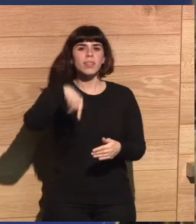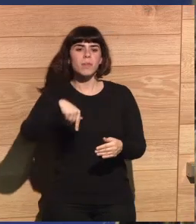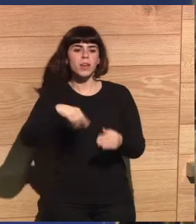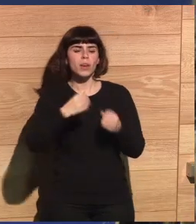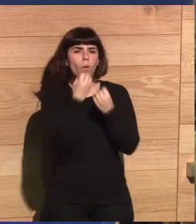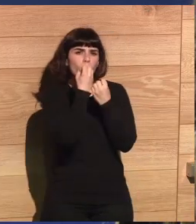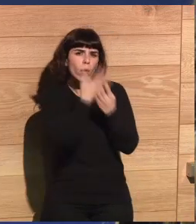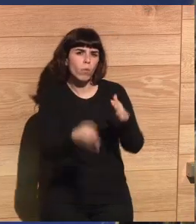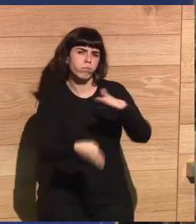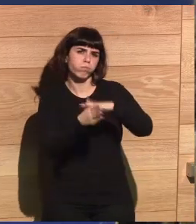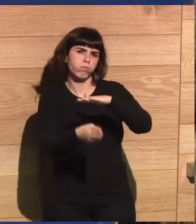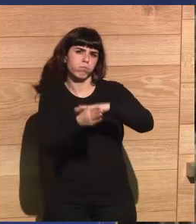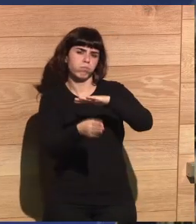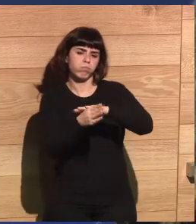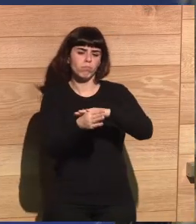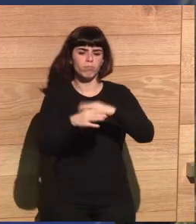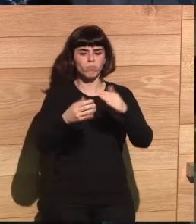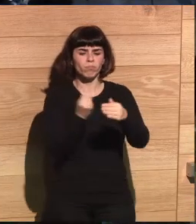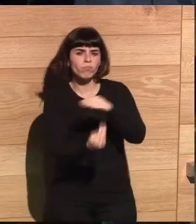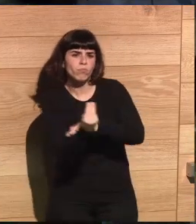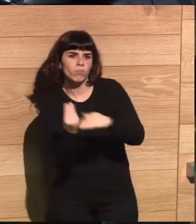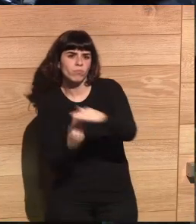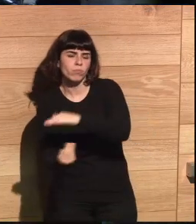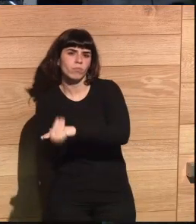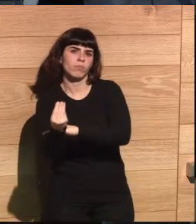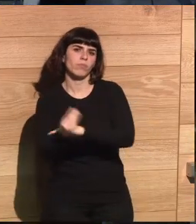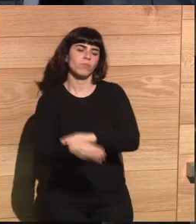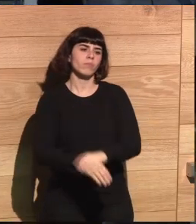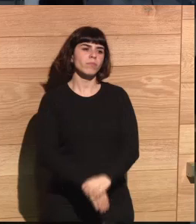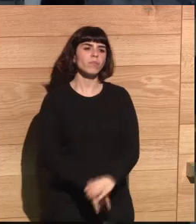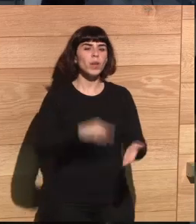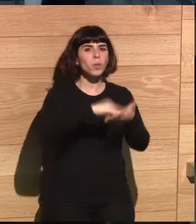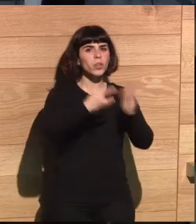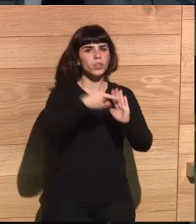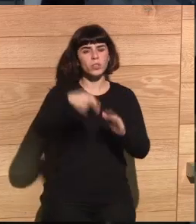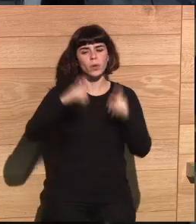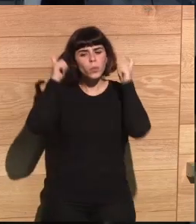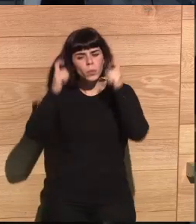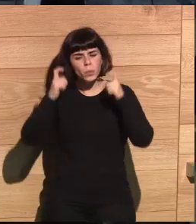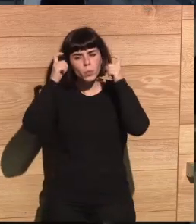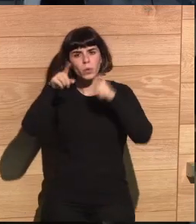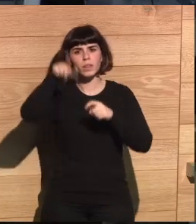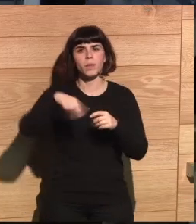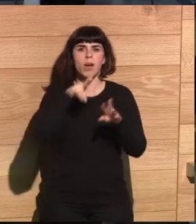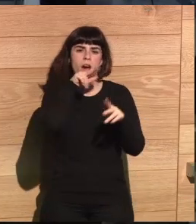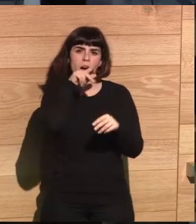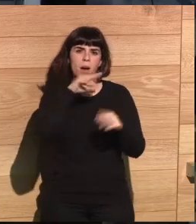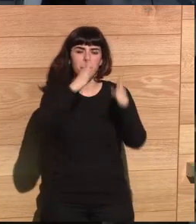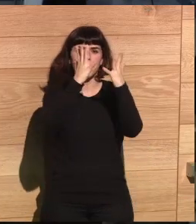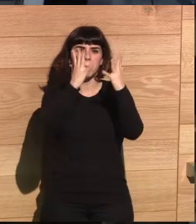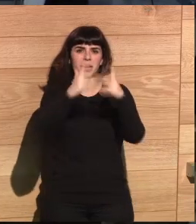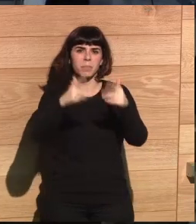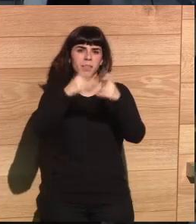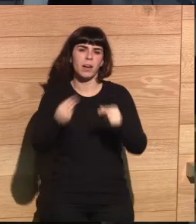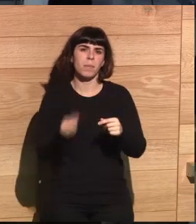seguir contándolo a los que vienen detrás. Vamos a intentarlo con este proyecto y vamos a hablar también de la mejor